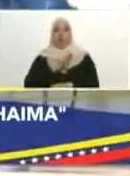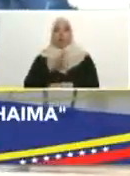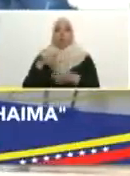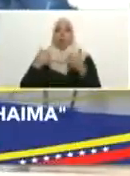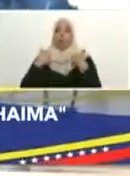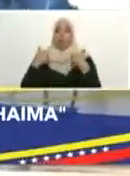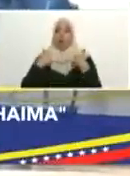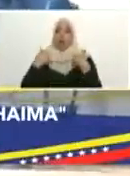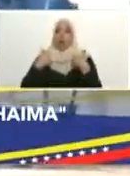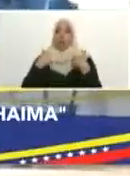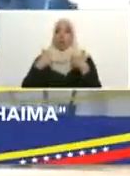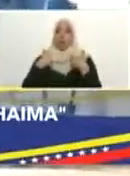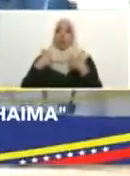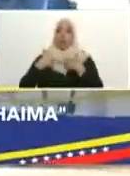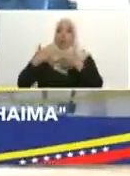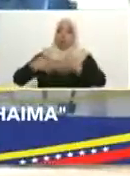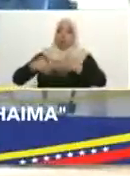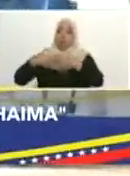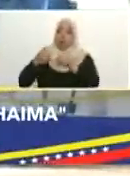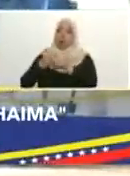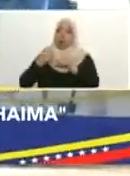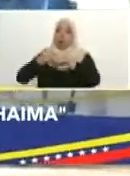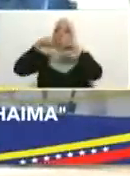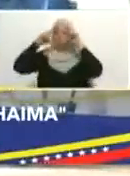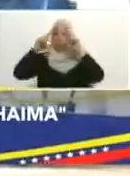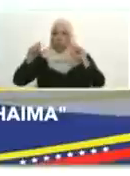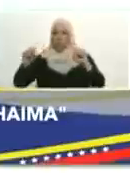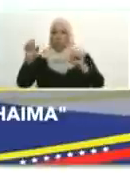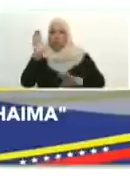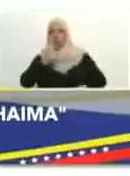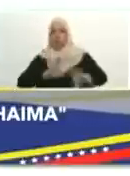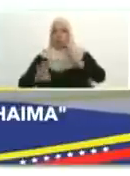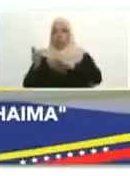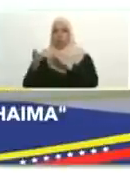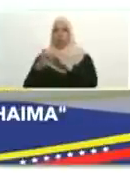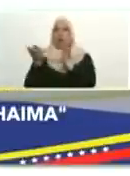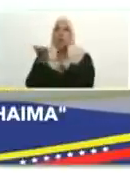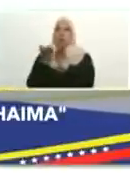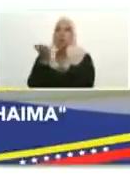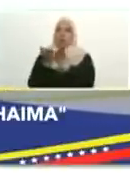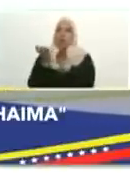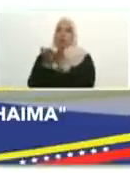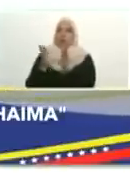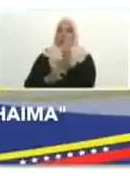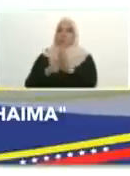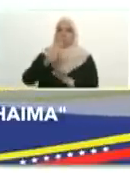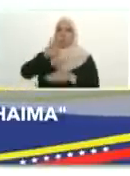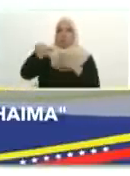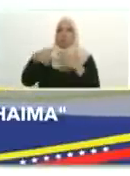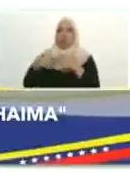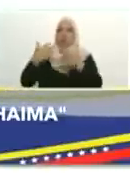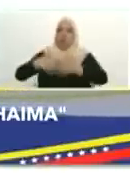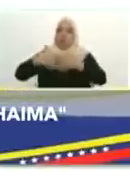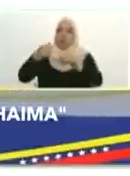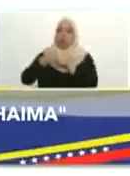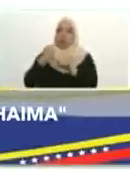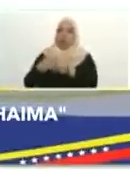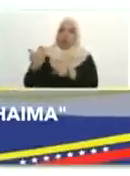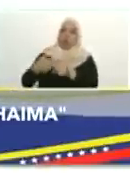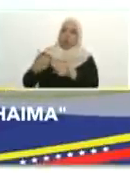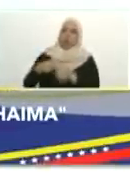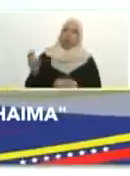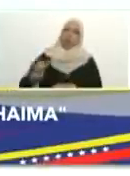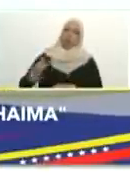con conocimiento propio, profesional y científico de la clase obrera, recuperar toda la industria petrolera